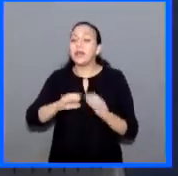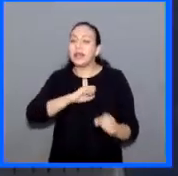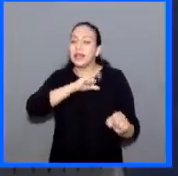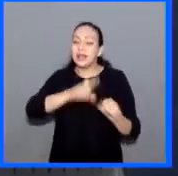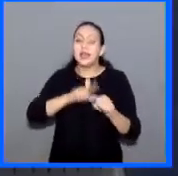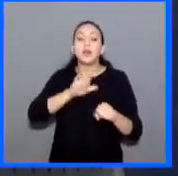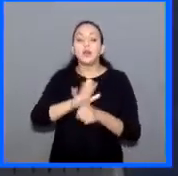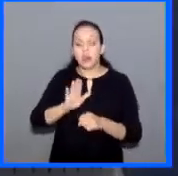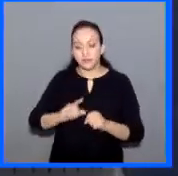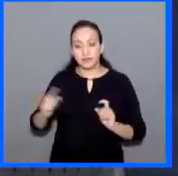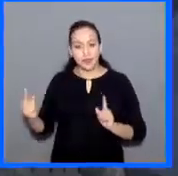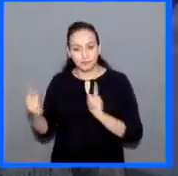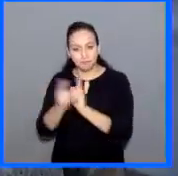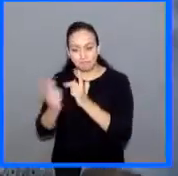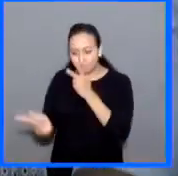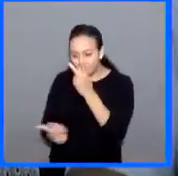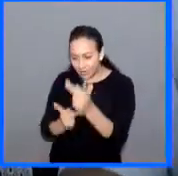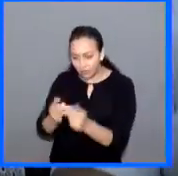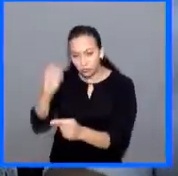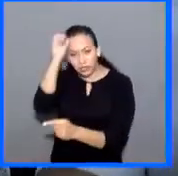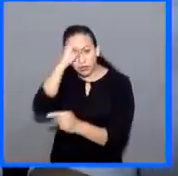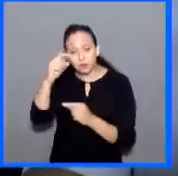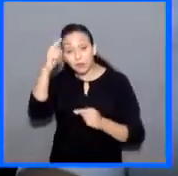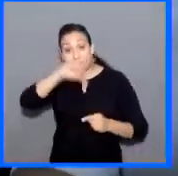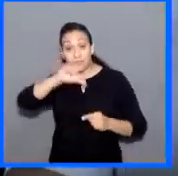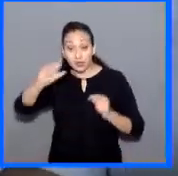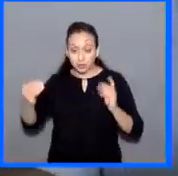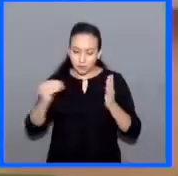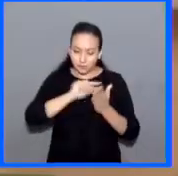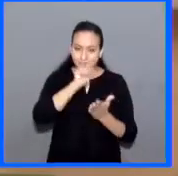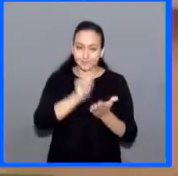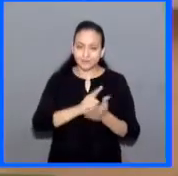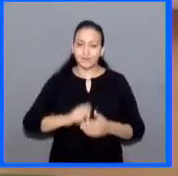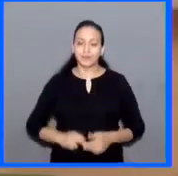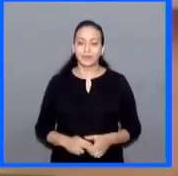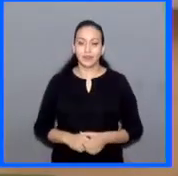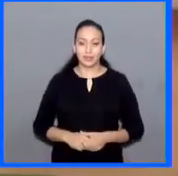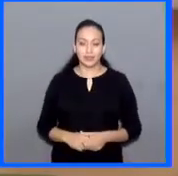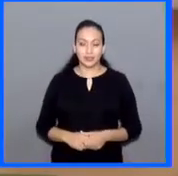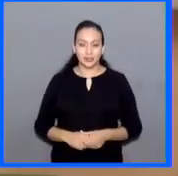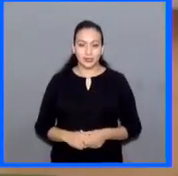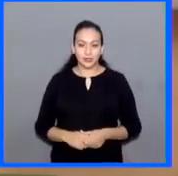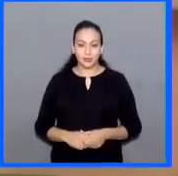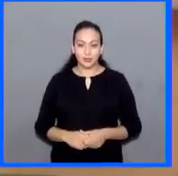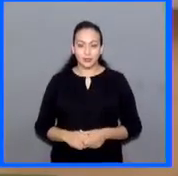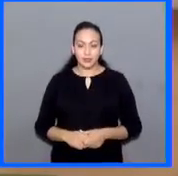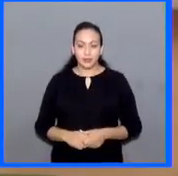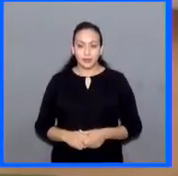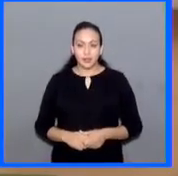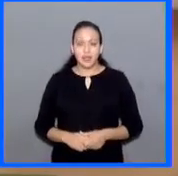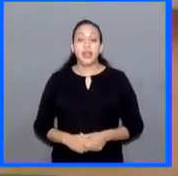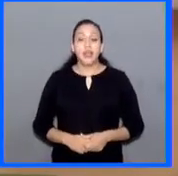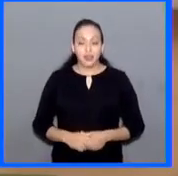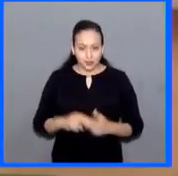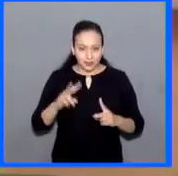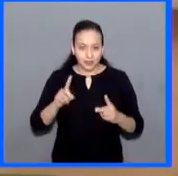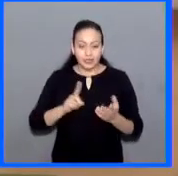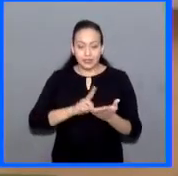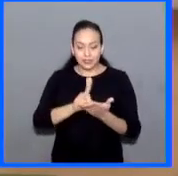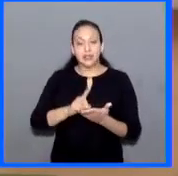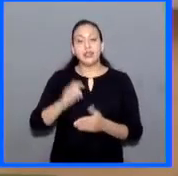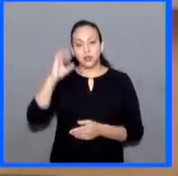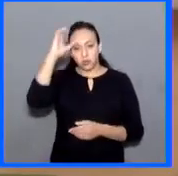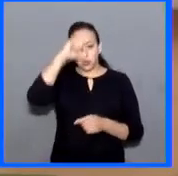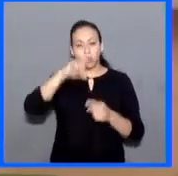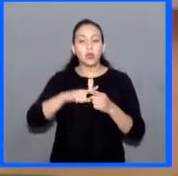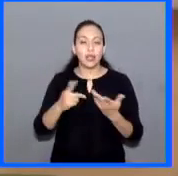previa e informada. Para Plural TV, Jesús Daza. Y hoy en Derecho a la Cultura, Jesús Daza aborda